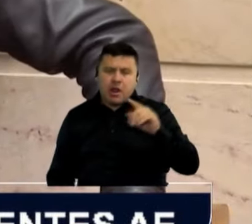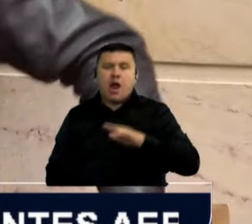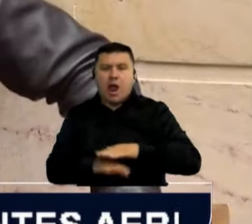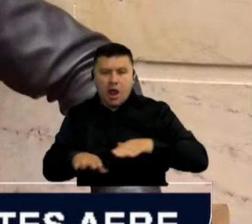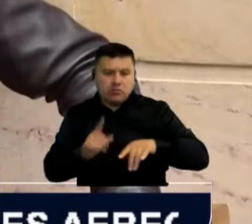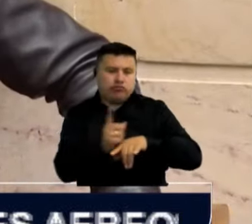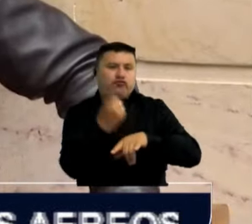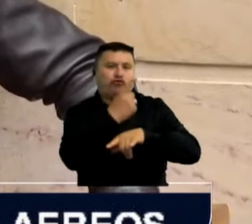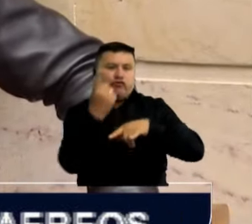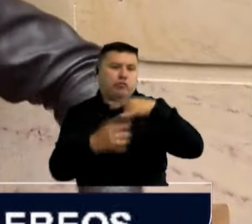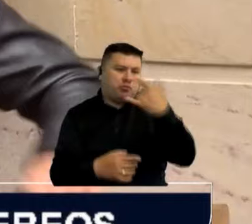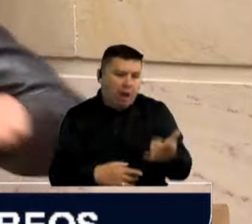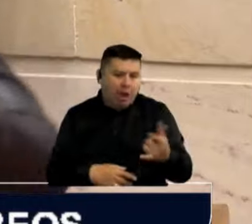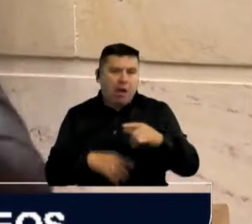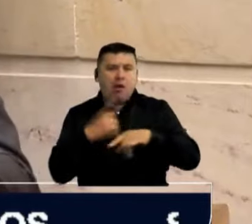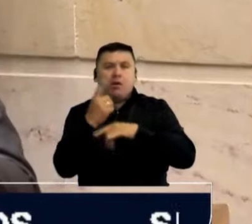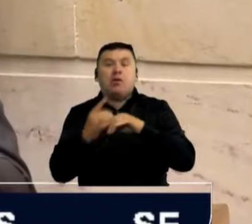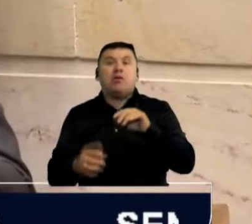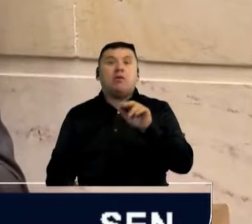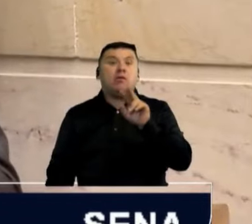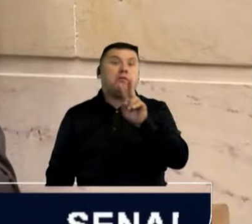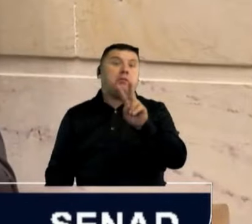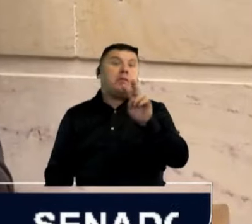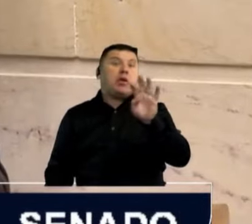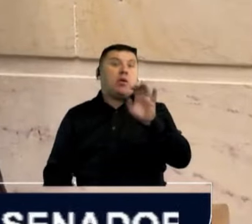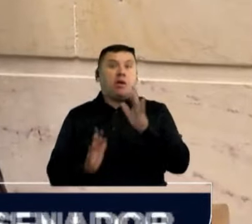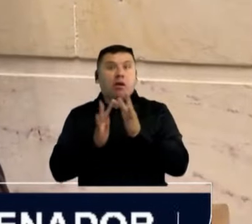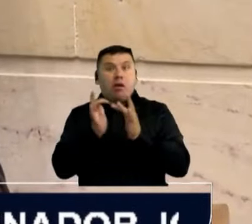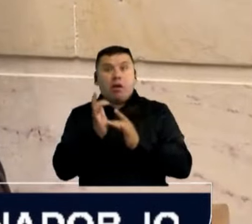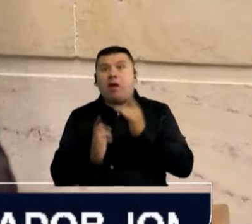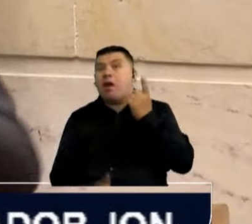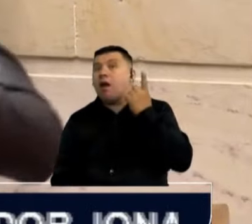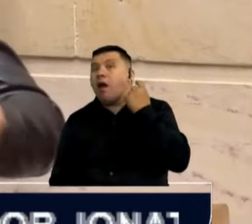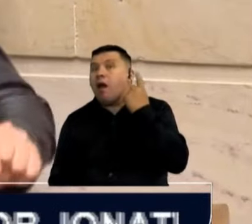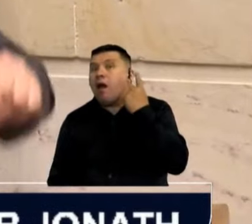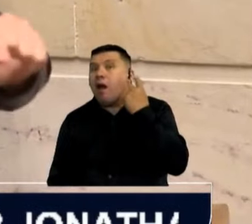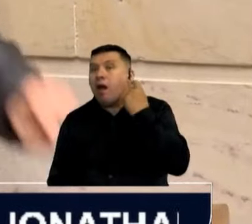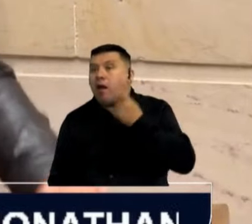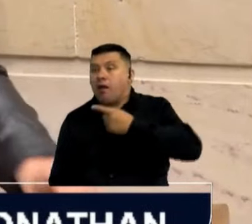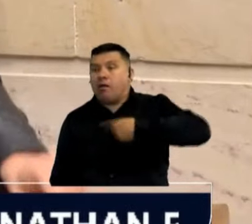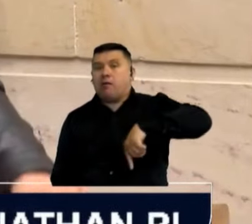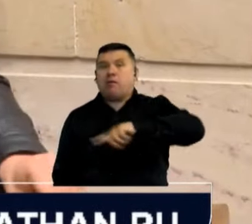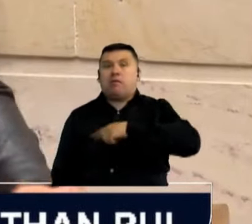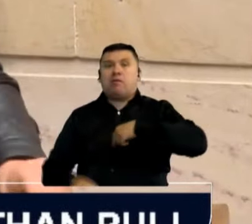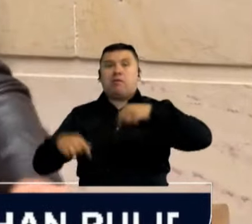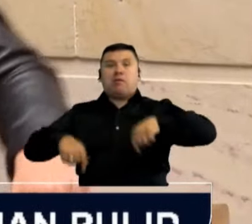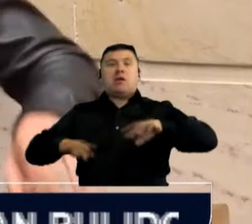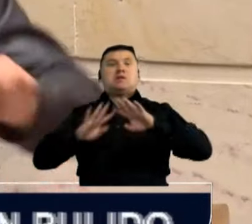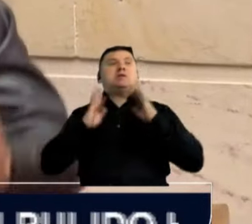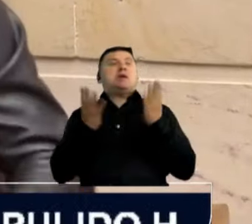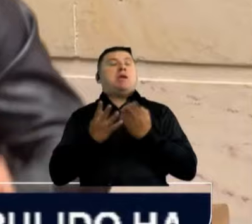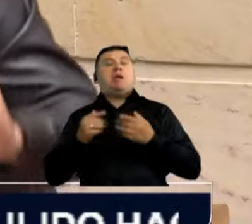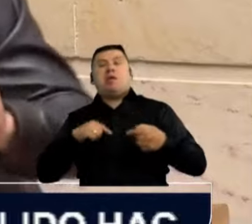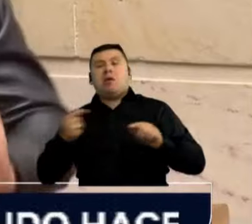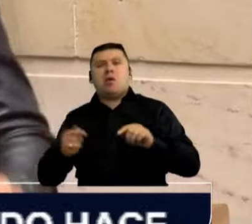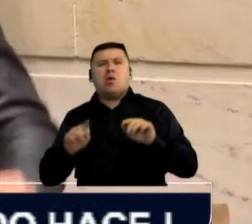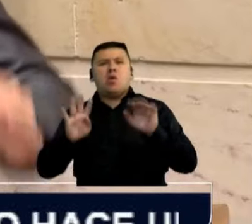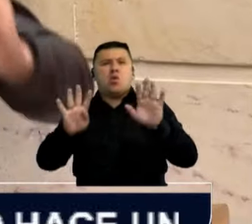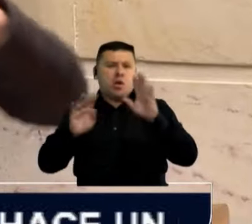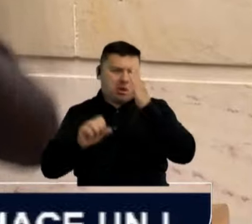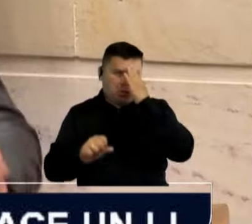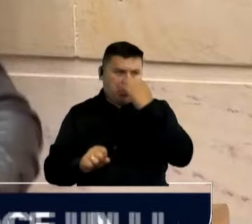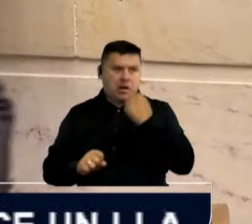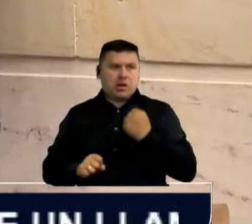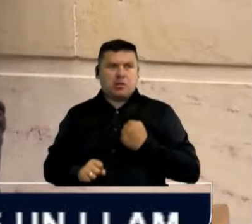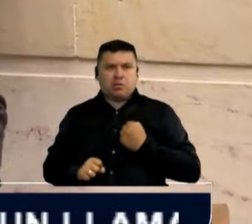un helicóptero. Y el 29 de abril, ayer, mientras nosotros estábamos aquí en el Senado, 9